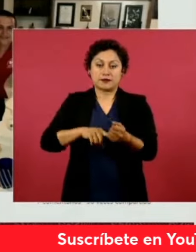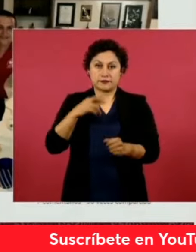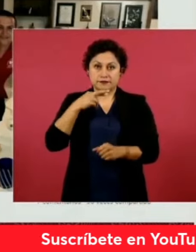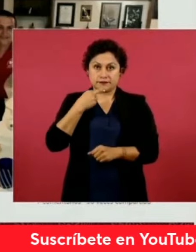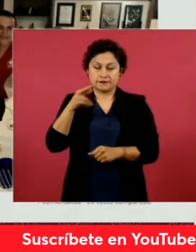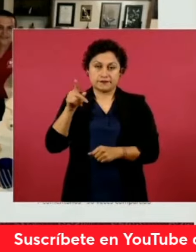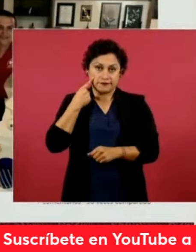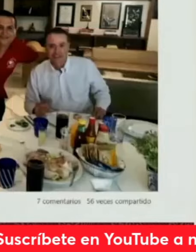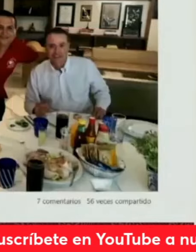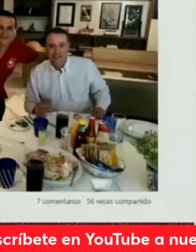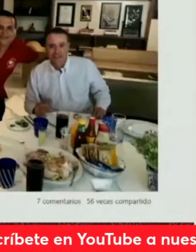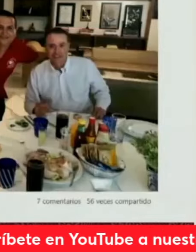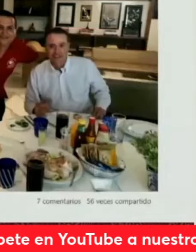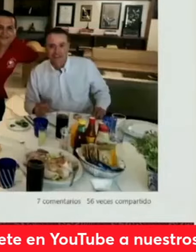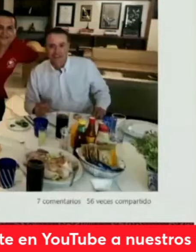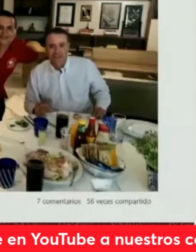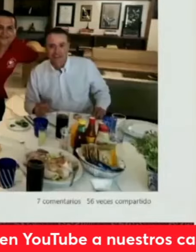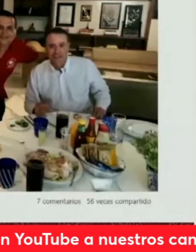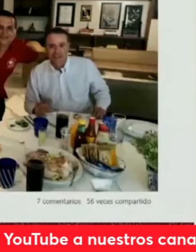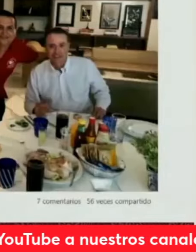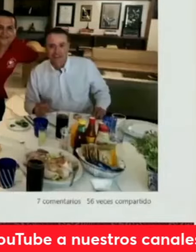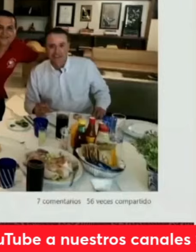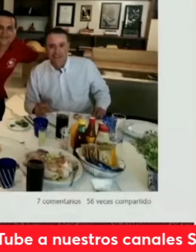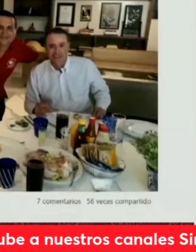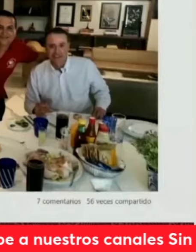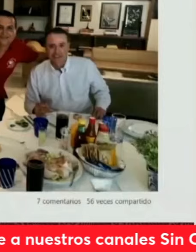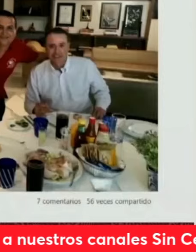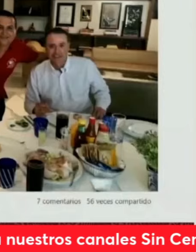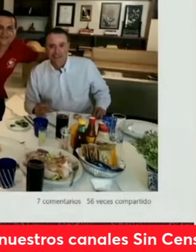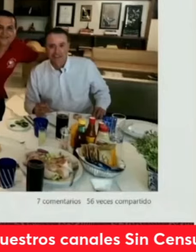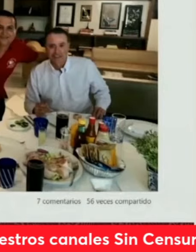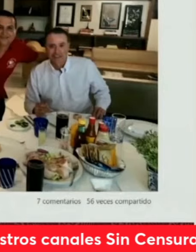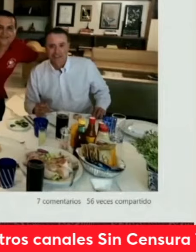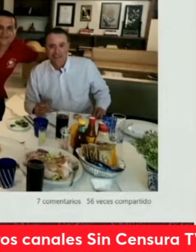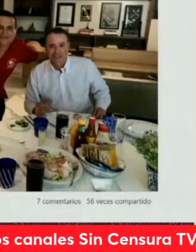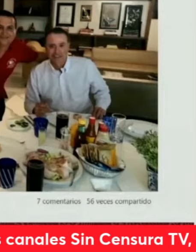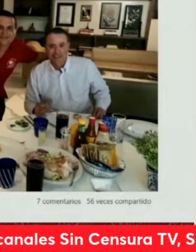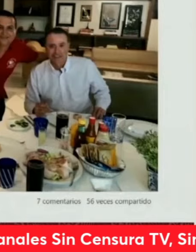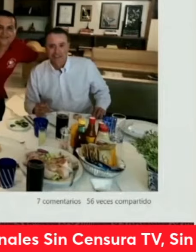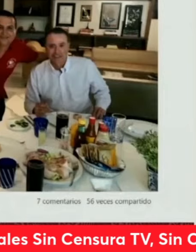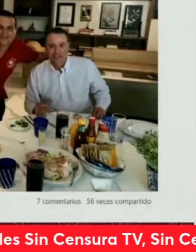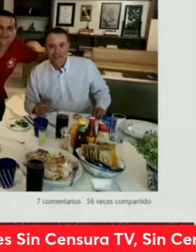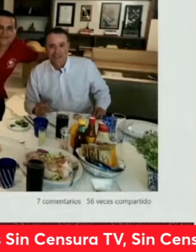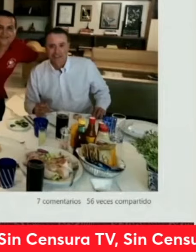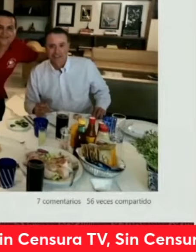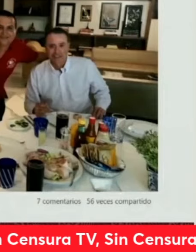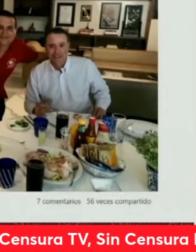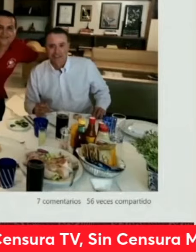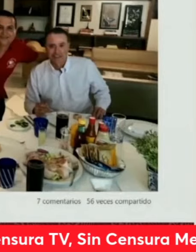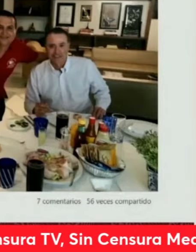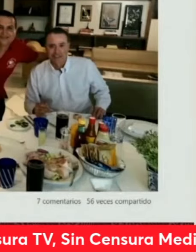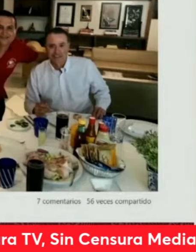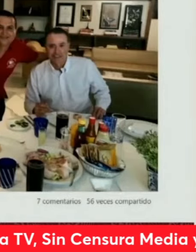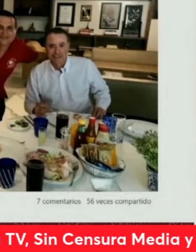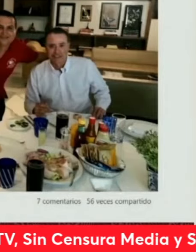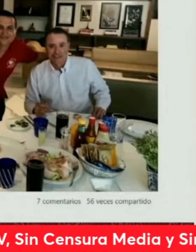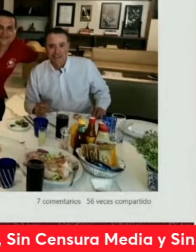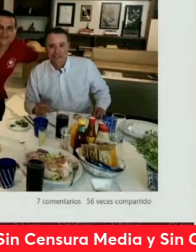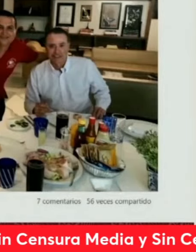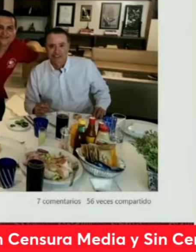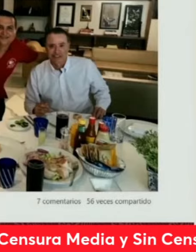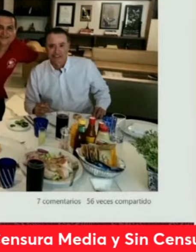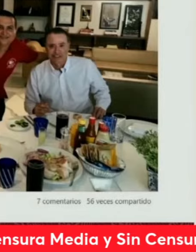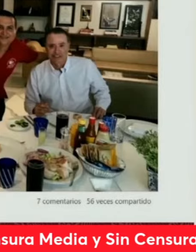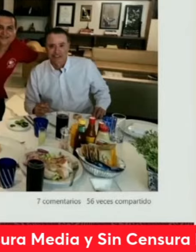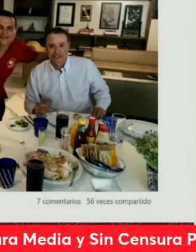le superpusieron la cara de Zambada, como podemos ver aquí en la pantalla. Vemos la foto original